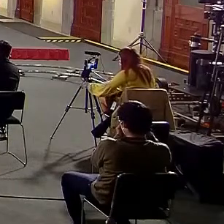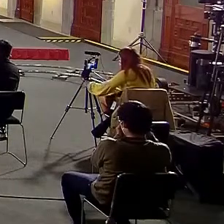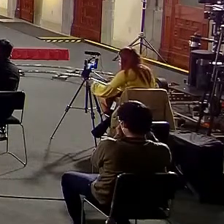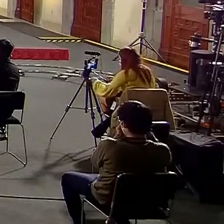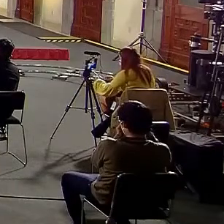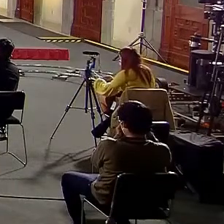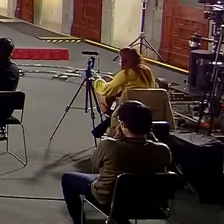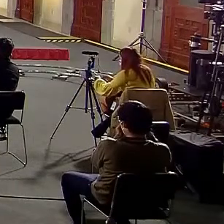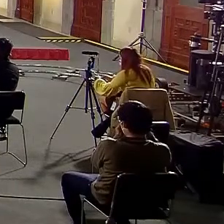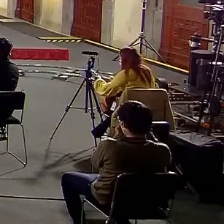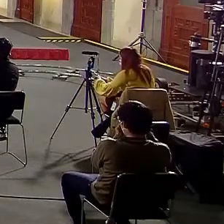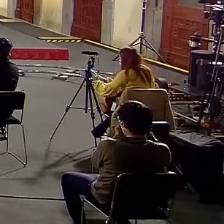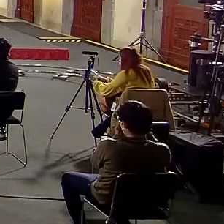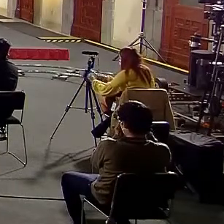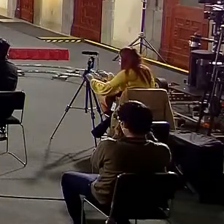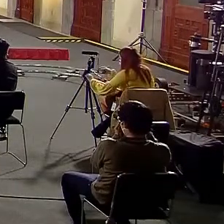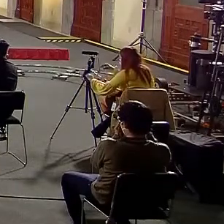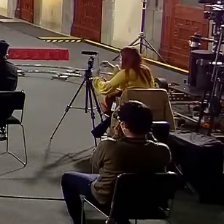Bueno.